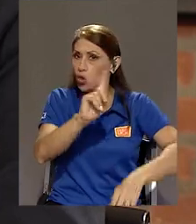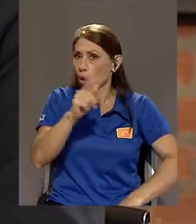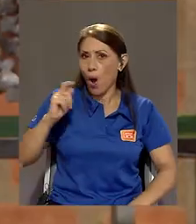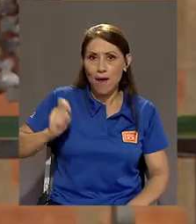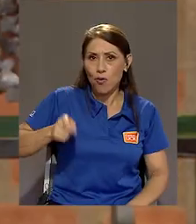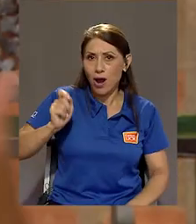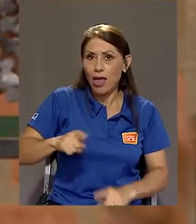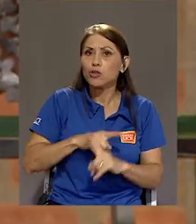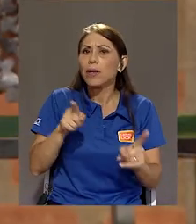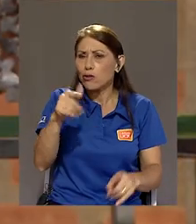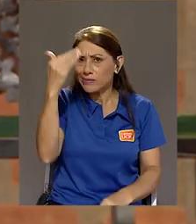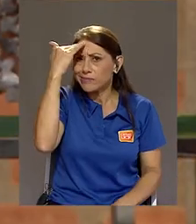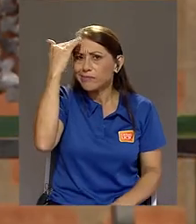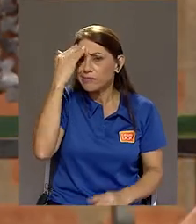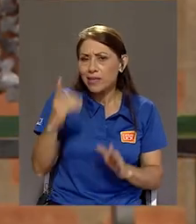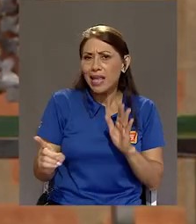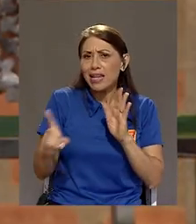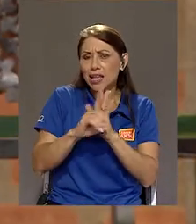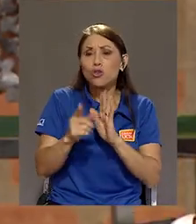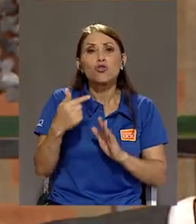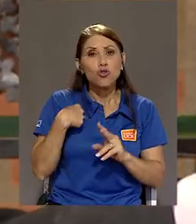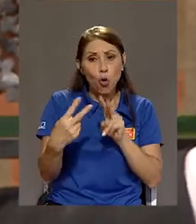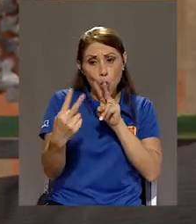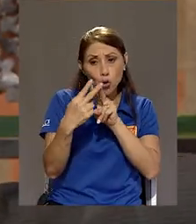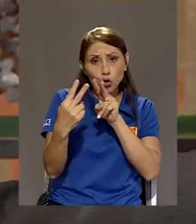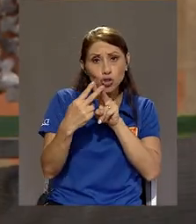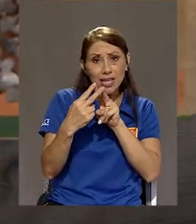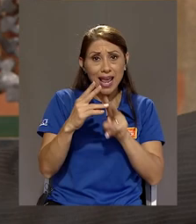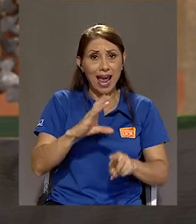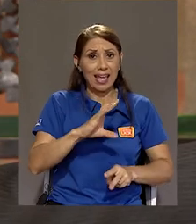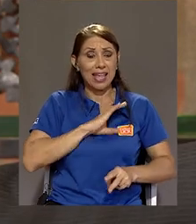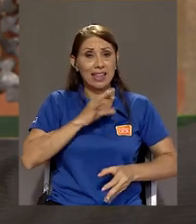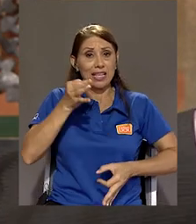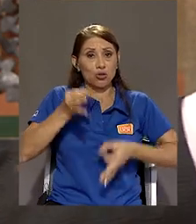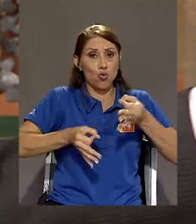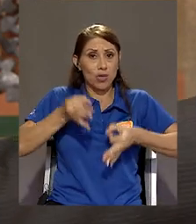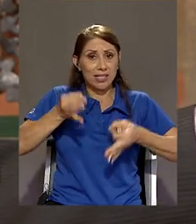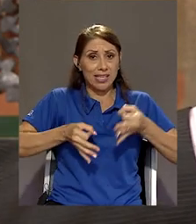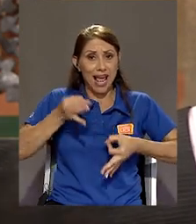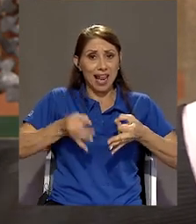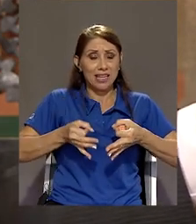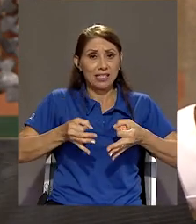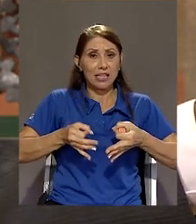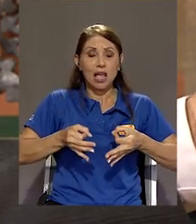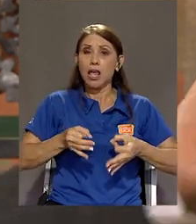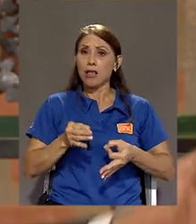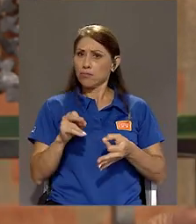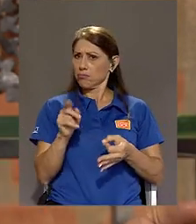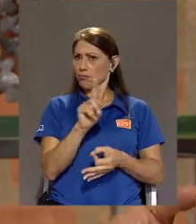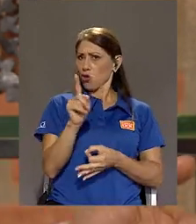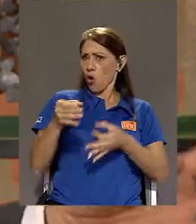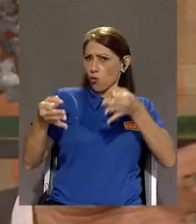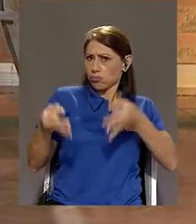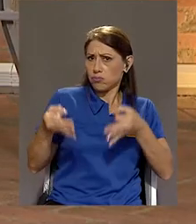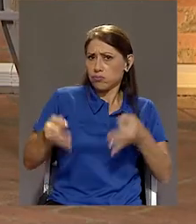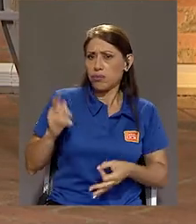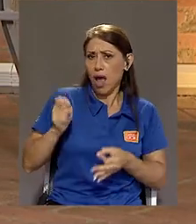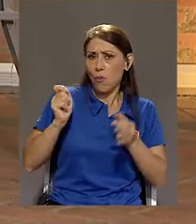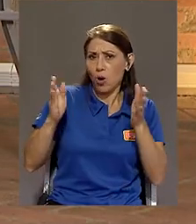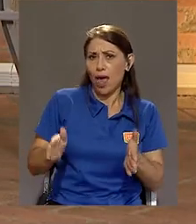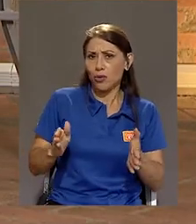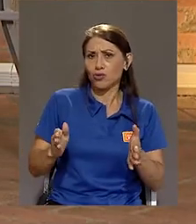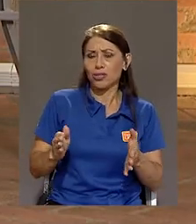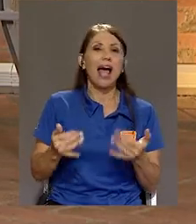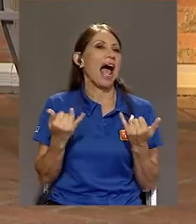derecho, y entonces los nombraban. Yo conocía agentes judiciales en esos años que no eran formalmente abogados, ya después no, ya